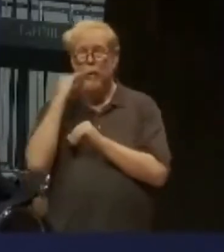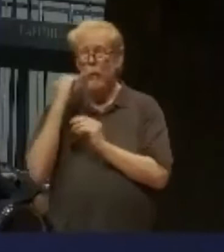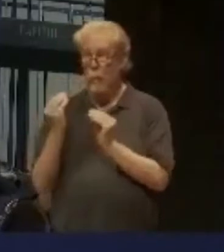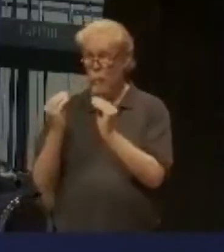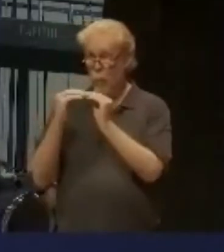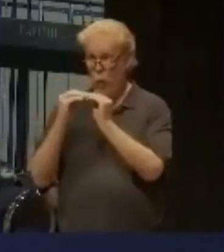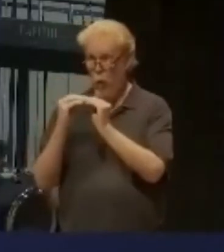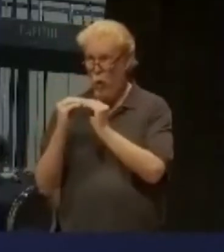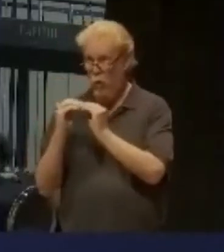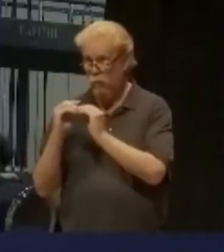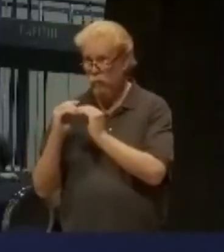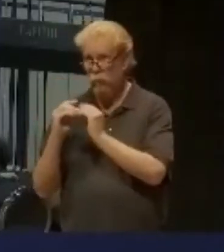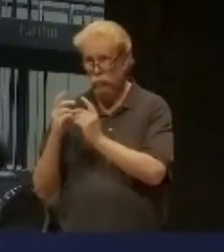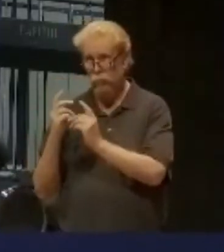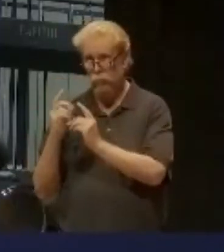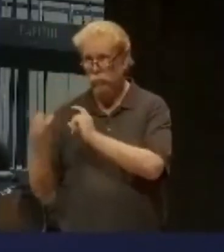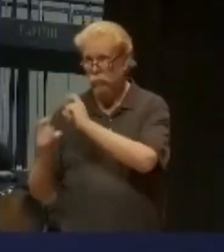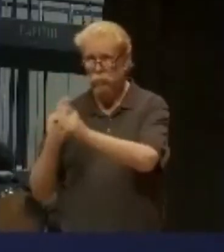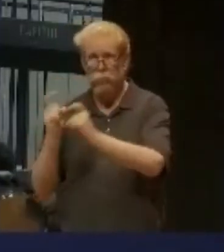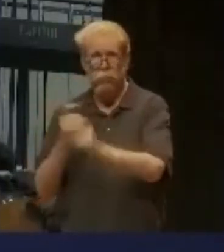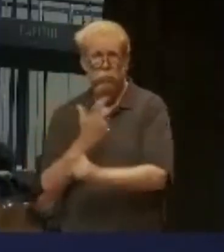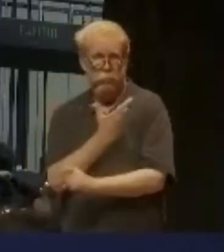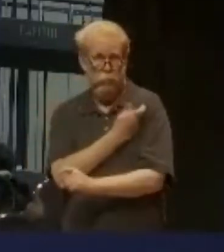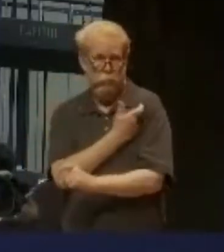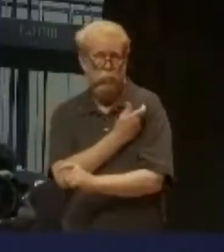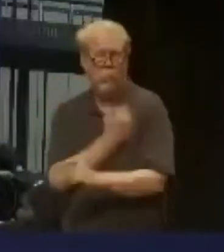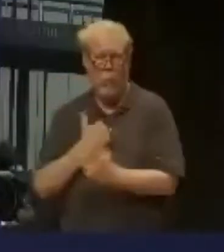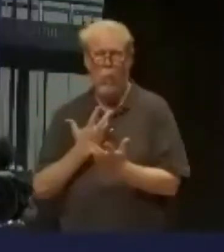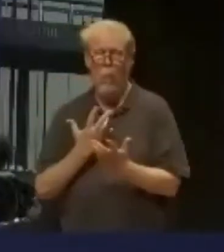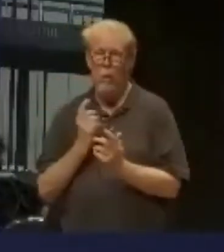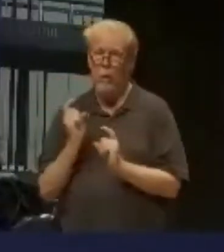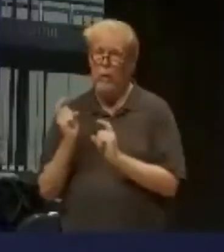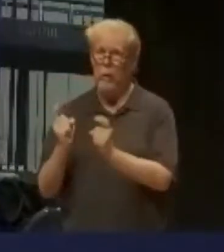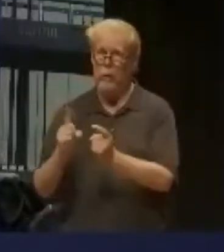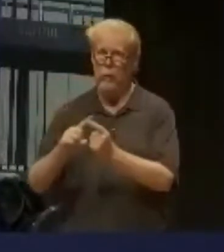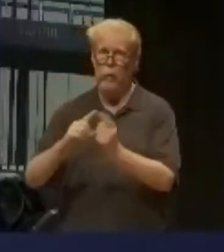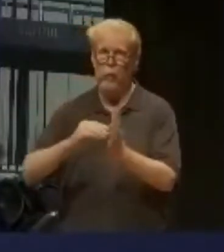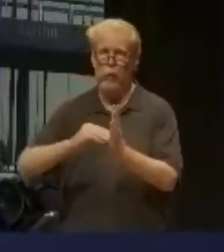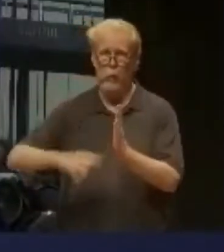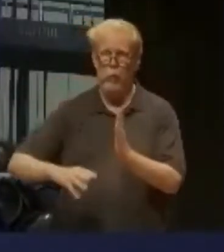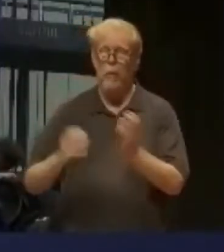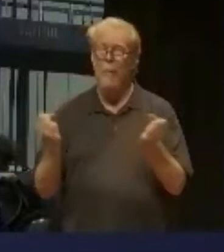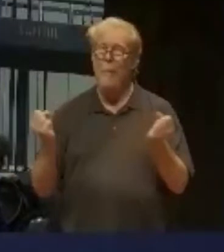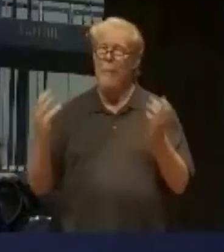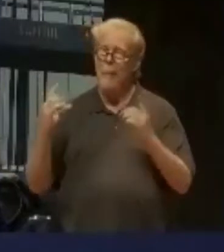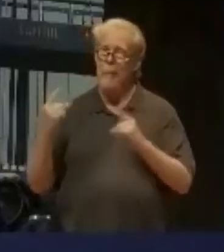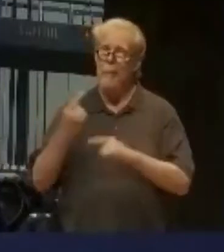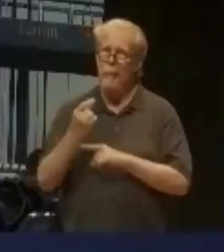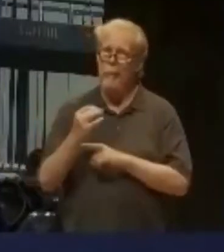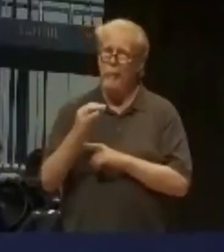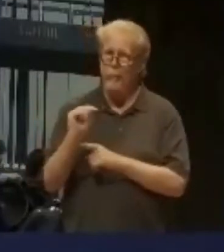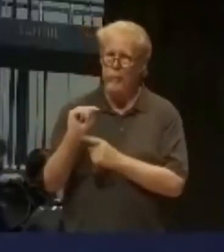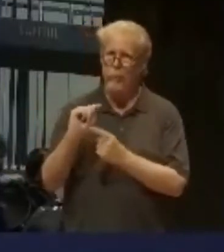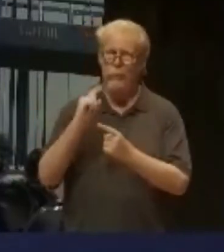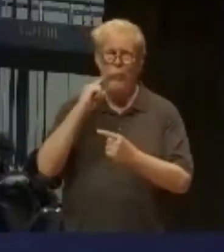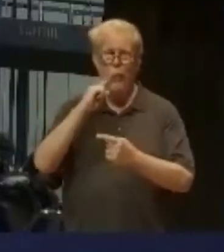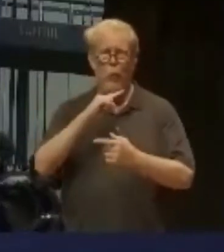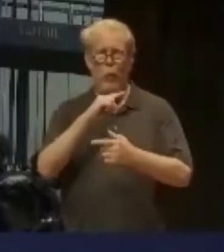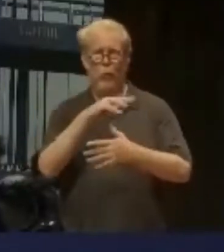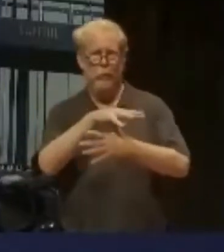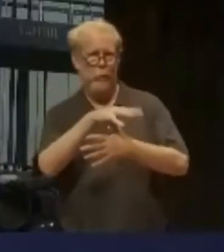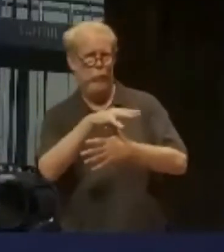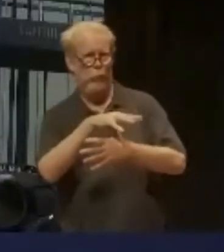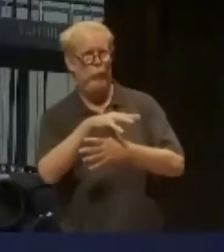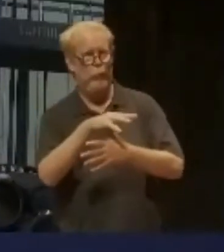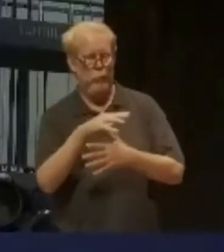a más estudiantes de la comunidad y miembros de la comunidad, este es uno de los regalos que queremos dar a los seniors, a los